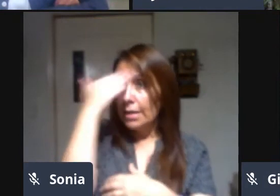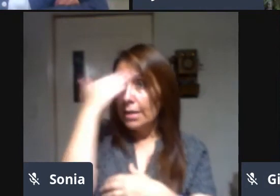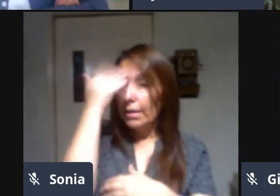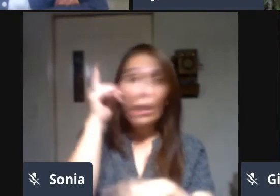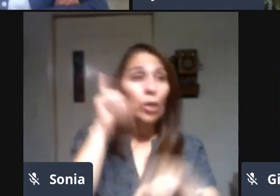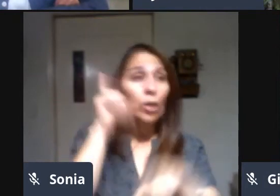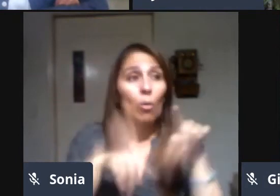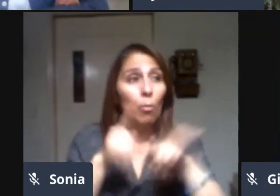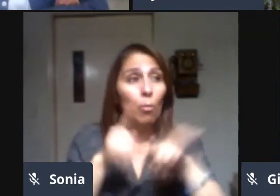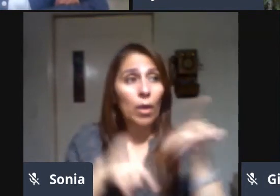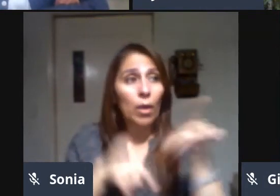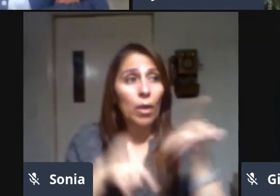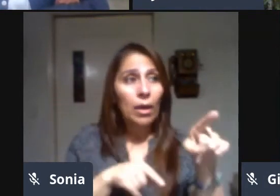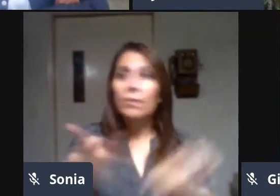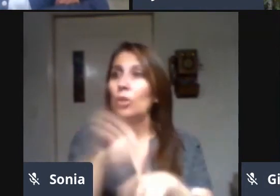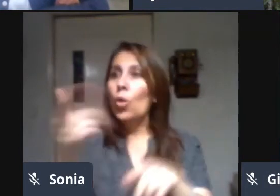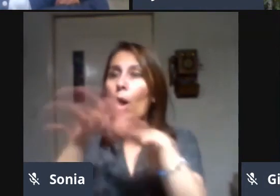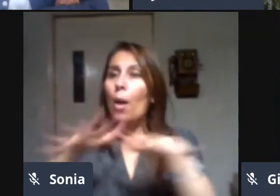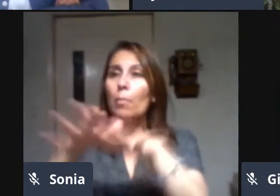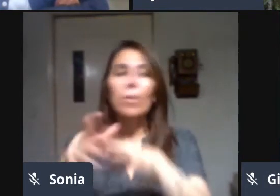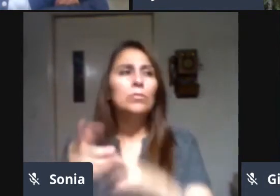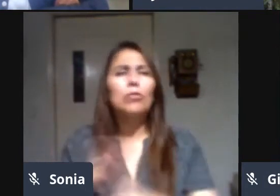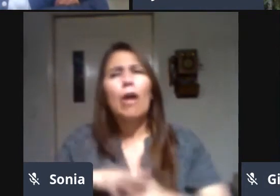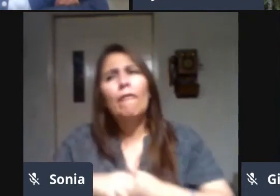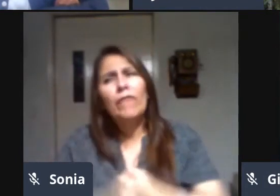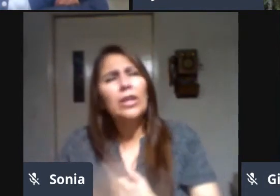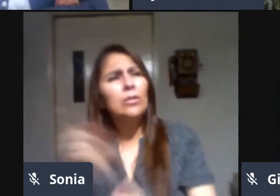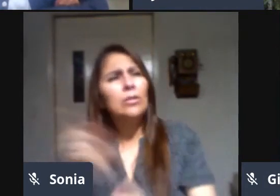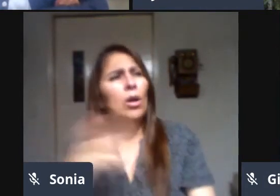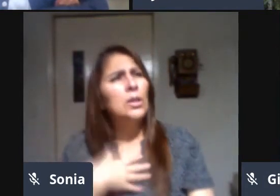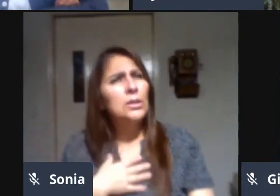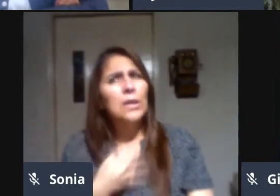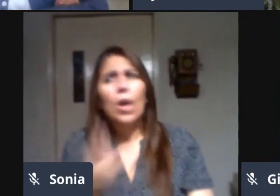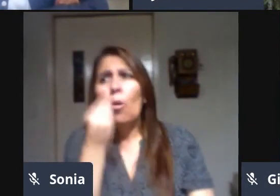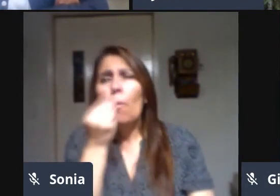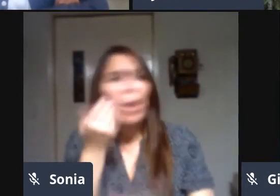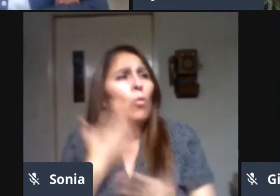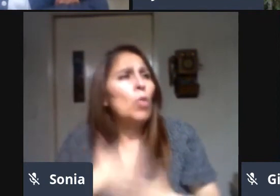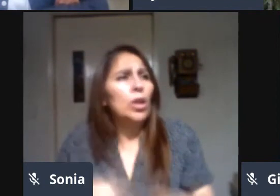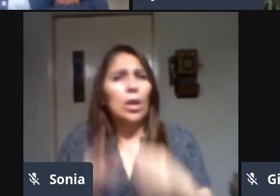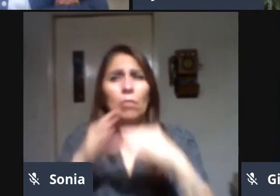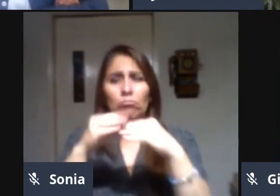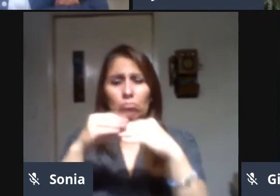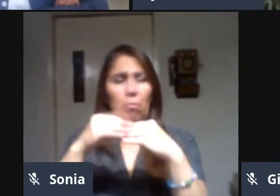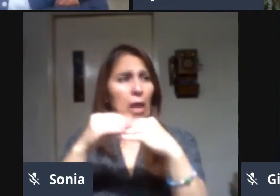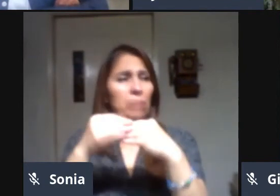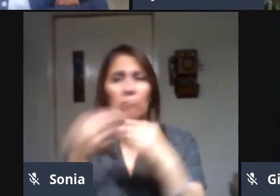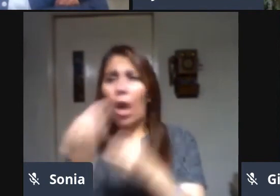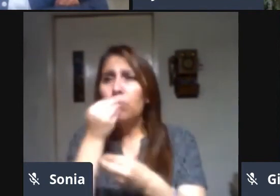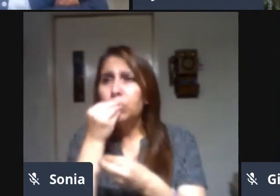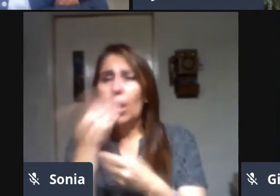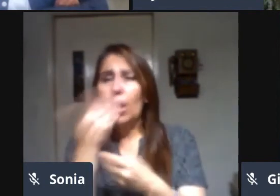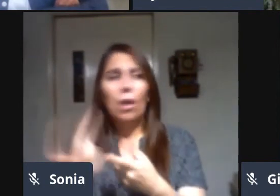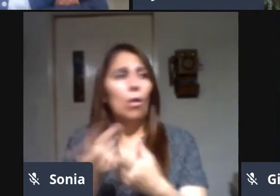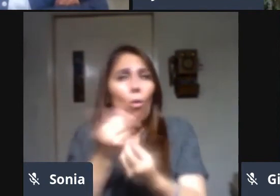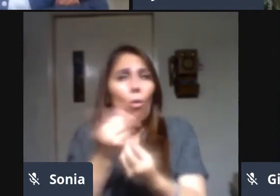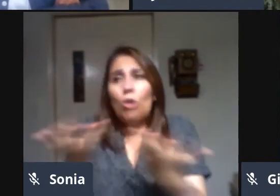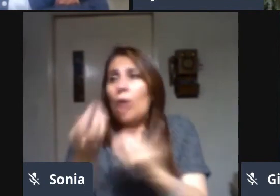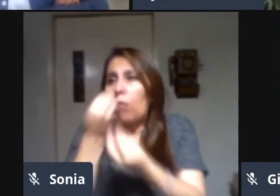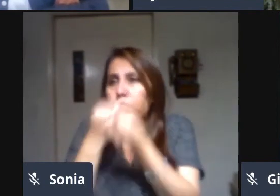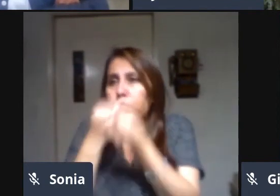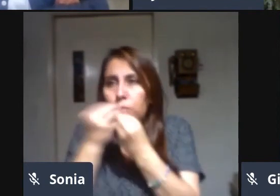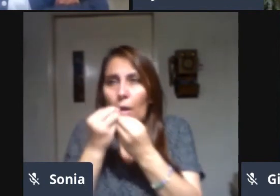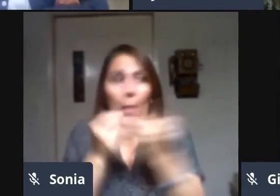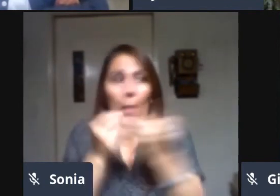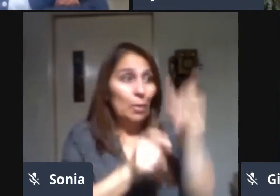hambriento porque un hambriento puede calmar su hambre fácilmente con un pedazo de pan o con una fruta pero un hombre que tiene